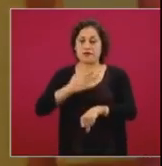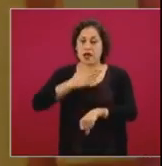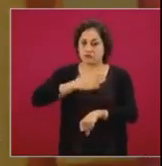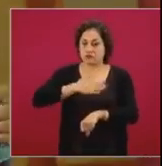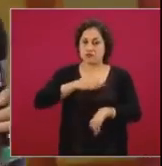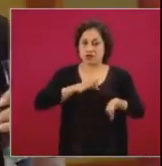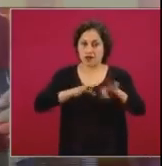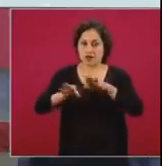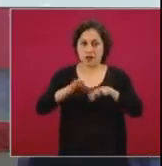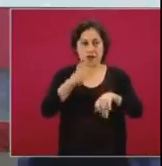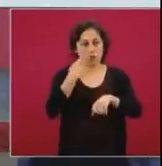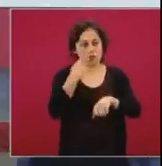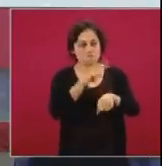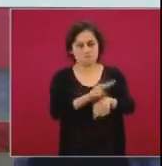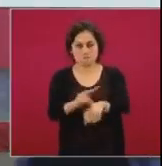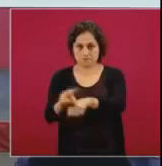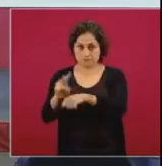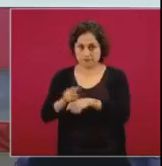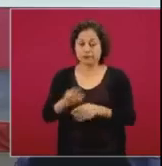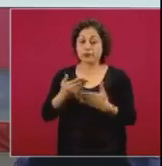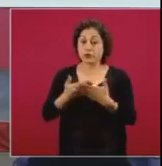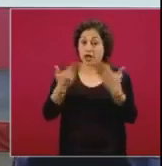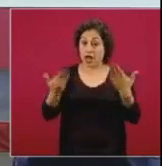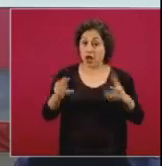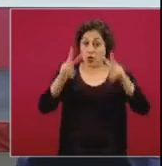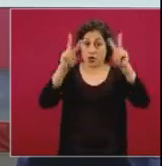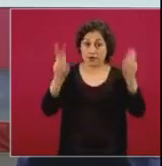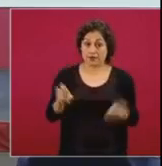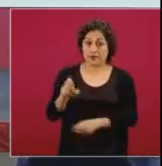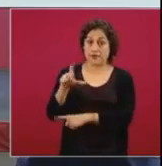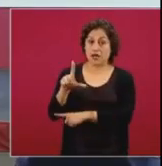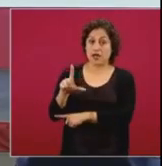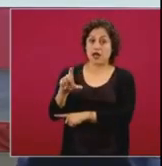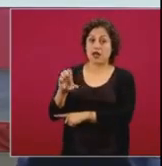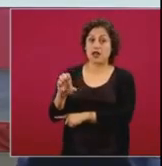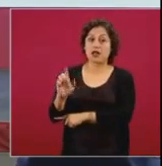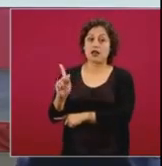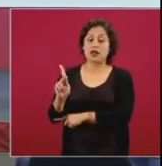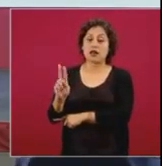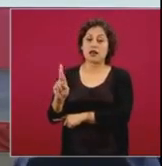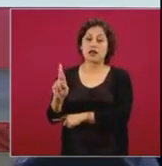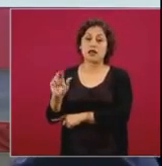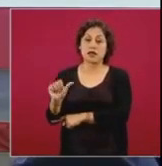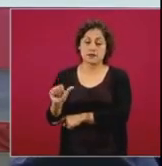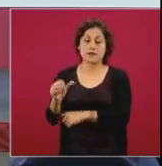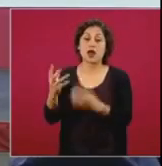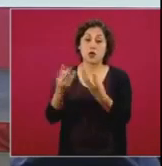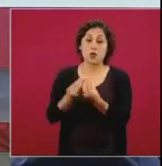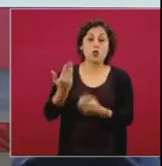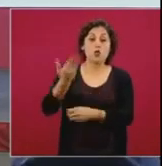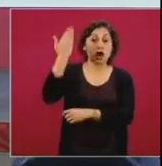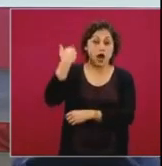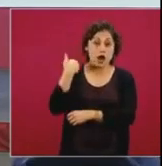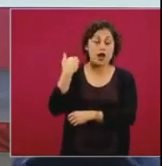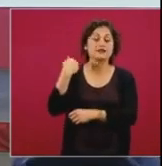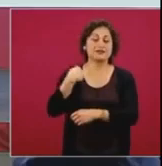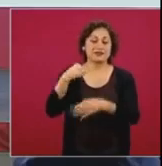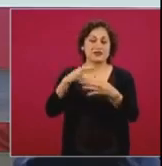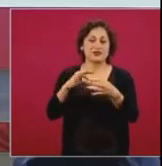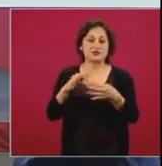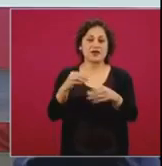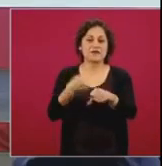este momento. Y en este caso hablaremos particularmente de lepra. Junto con tuberculosis me parece que son enfermedades que han sido